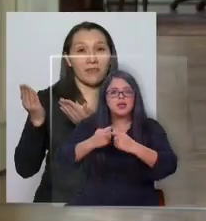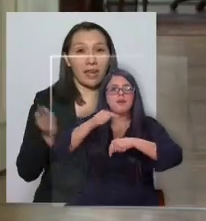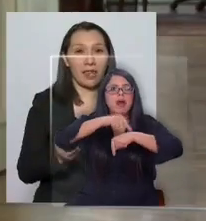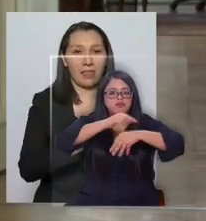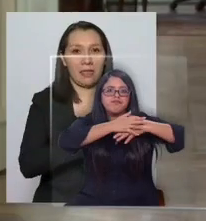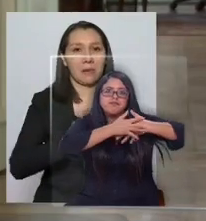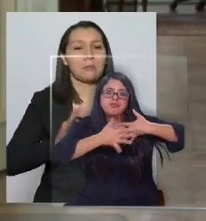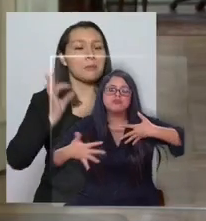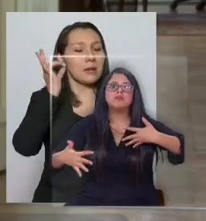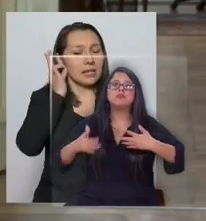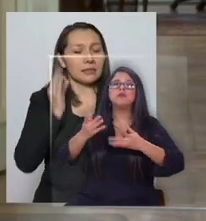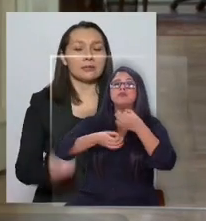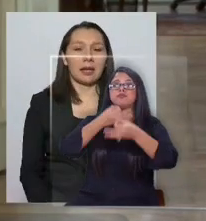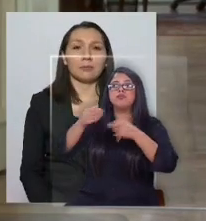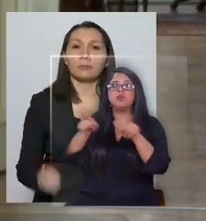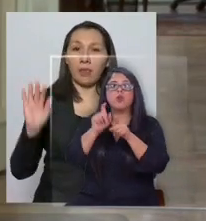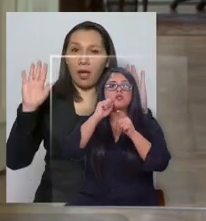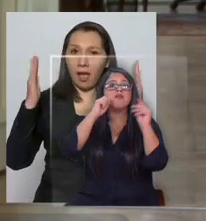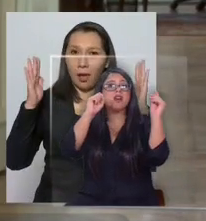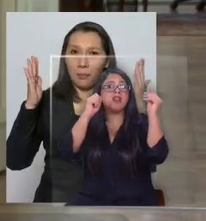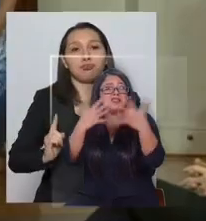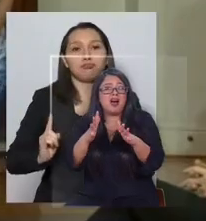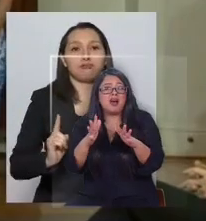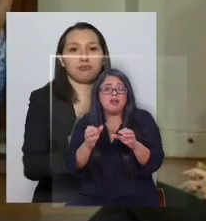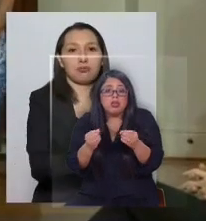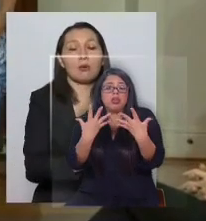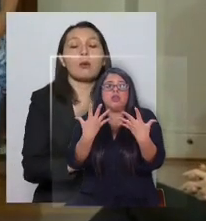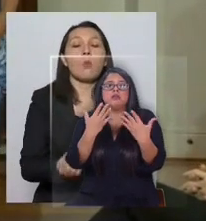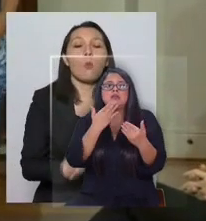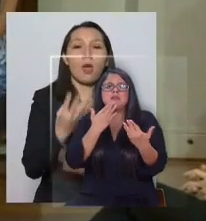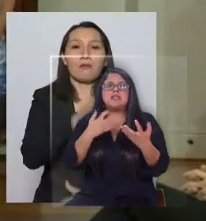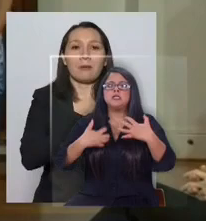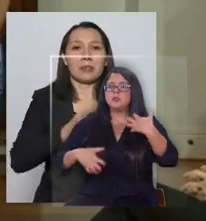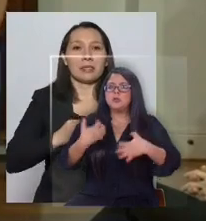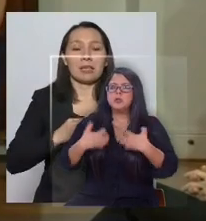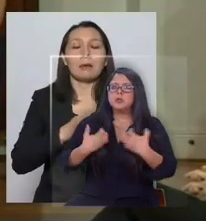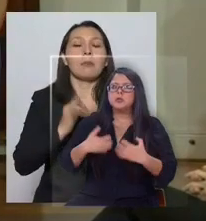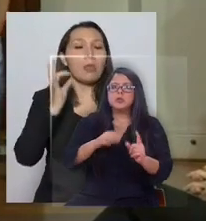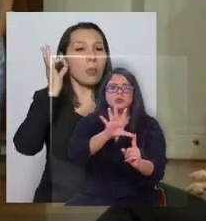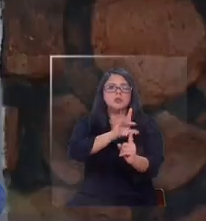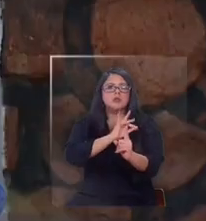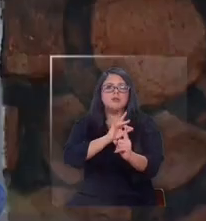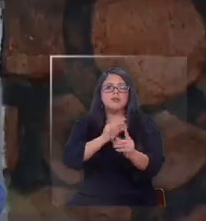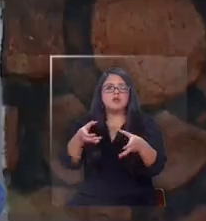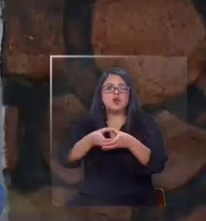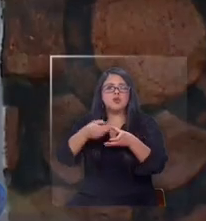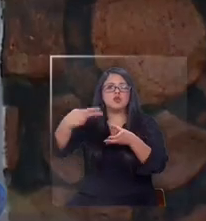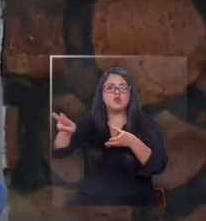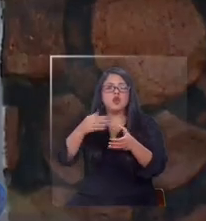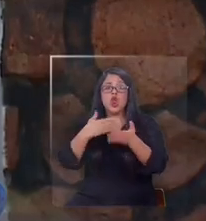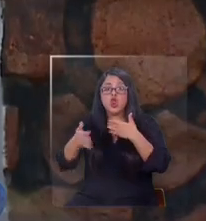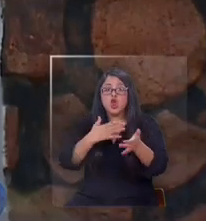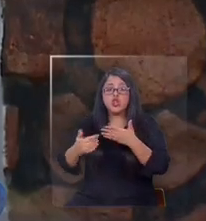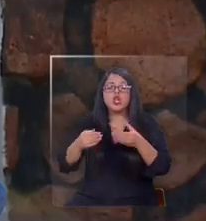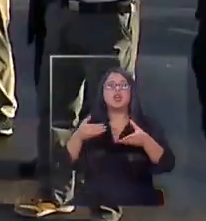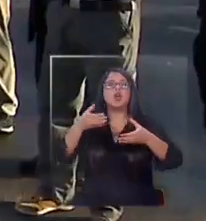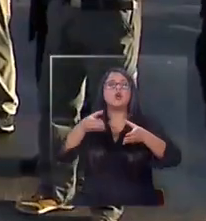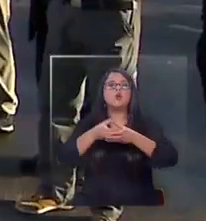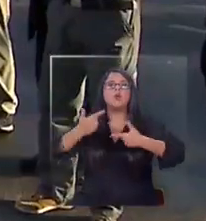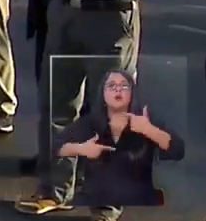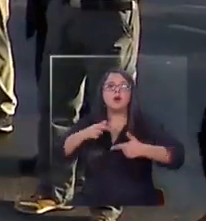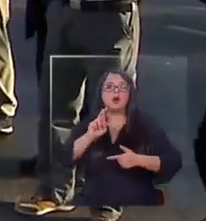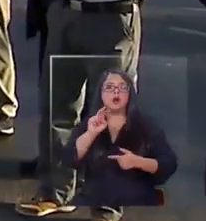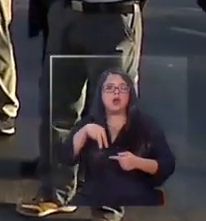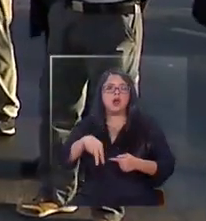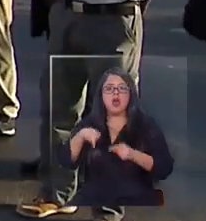No solo sus dichos provocaron reacciones. El nombramiento causó molestia en su propio sector, derechamente en Renovación Nacional. Eso